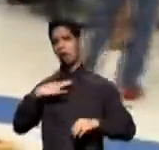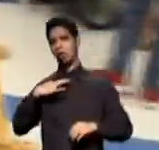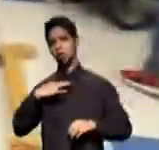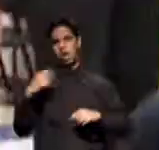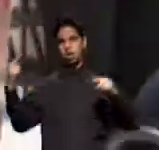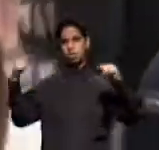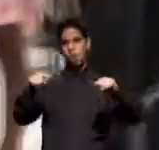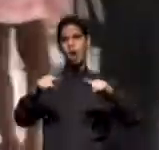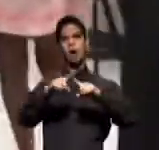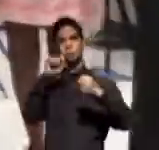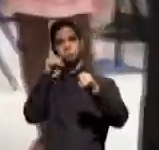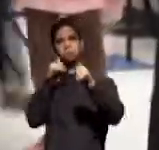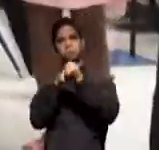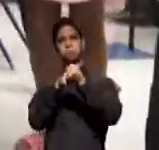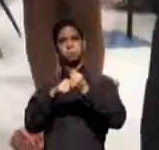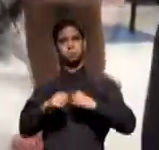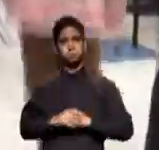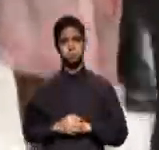causa.